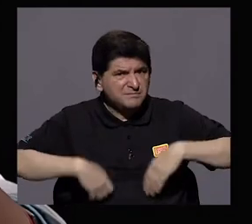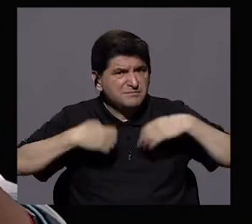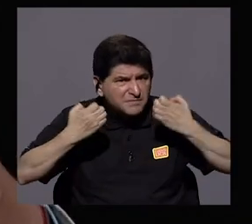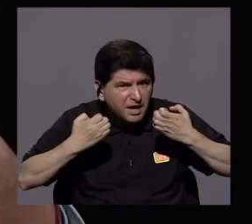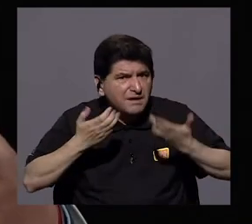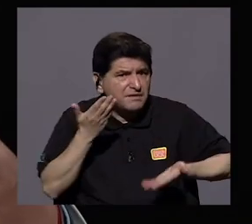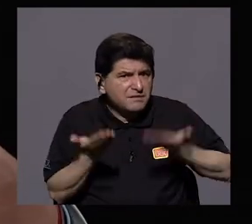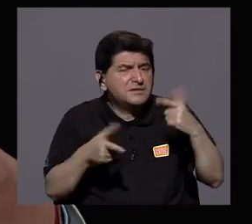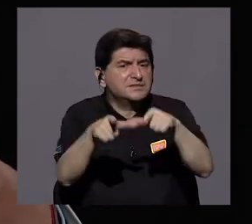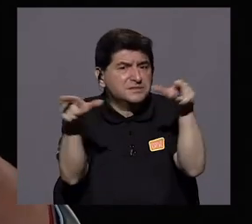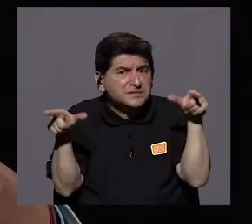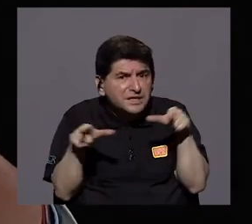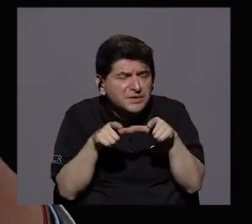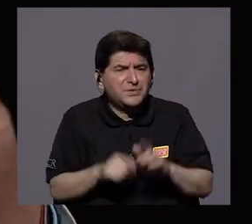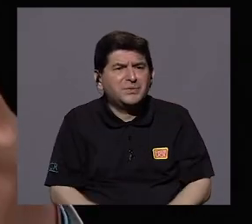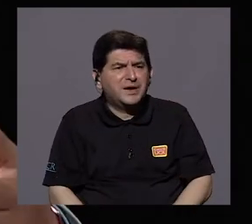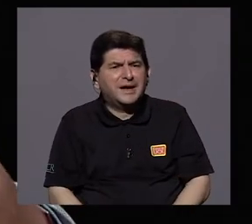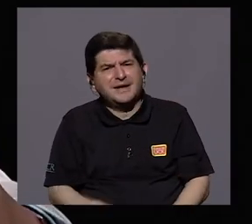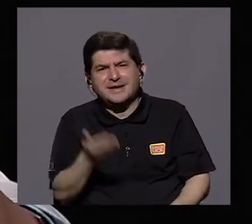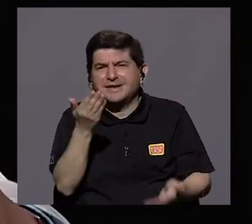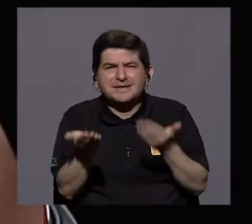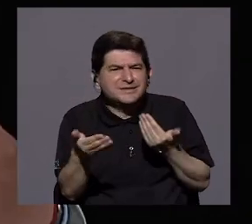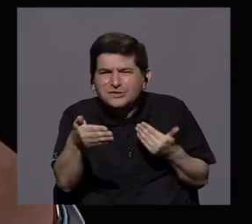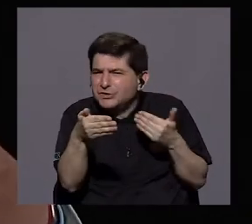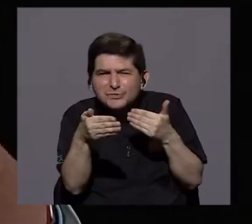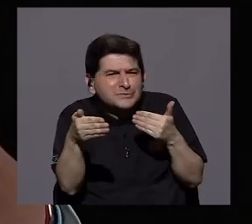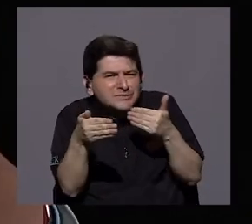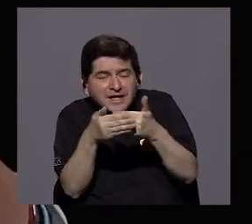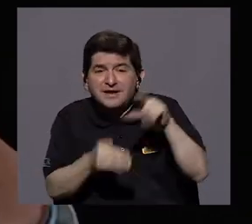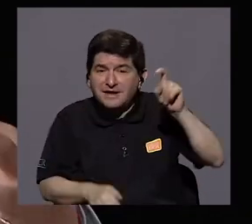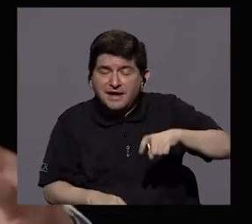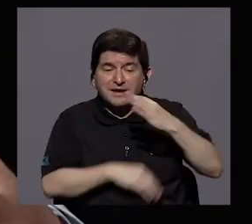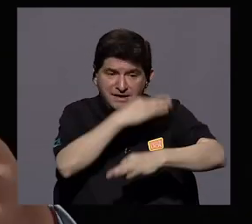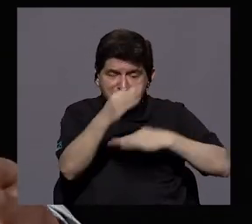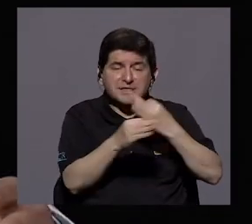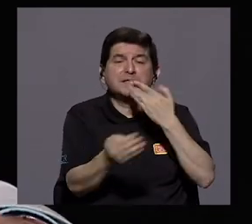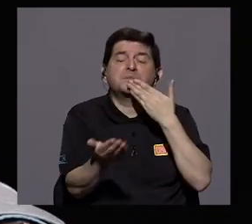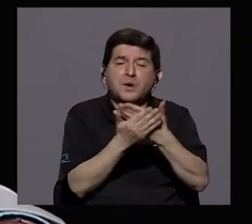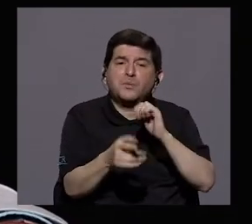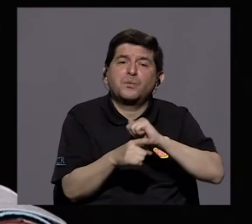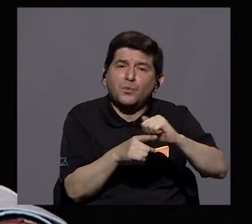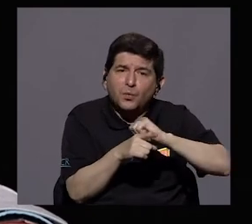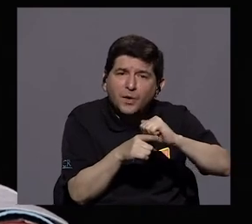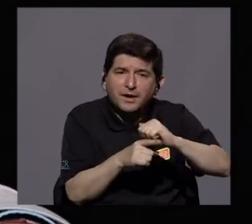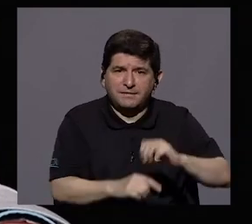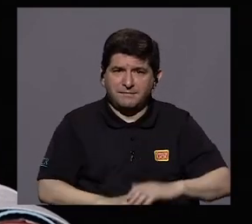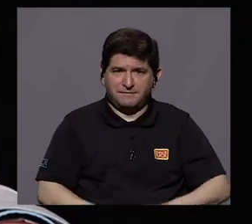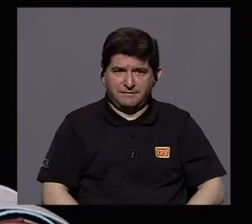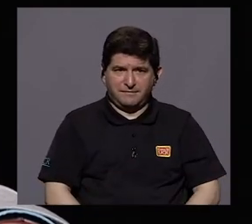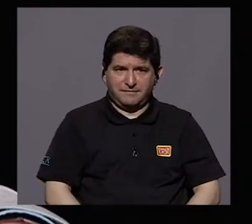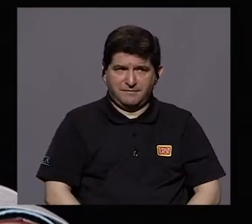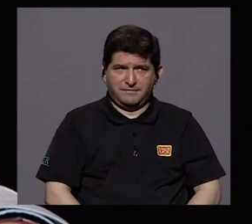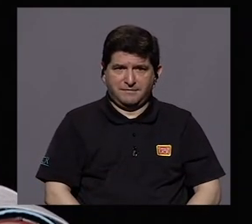existen lugares que son muy alejados y también necesitan de este tipo de buenas prácticas.